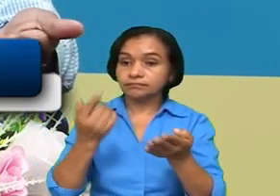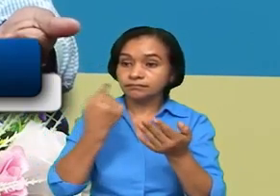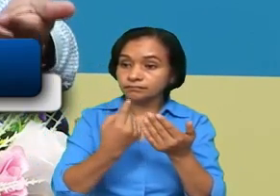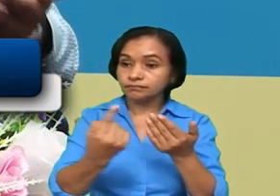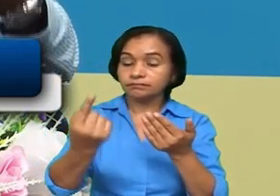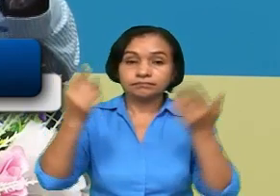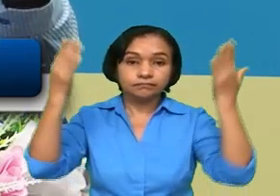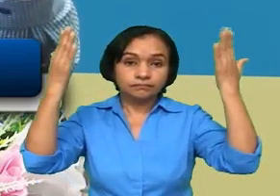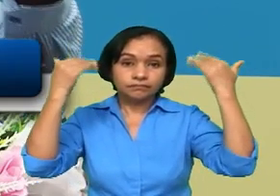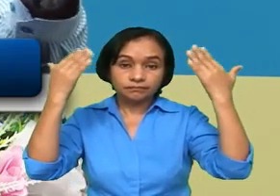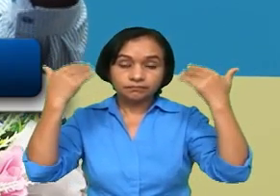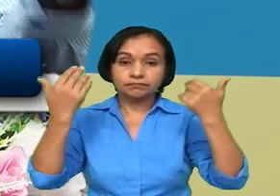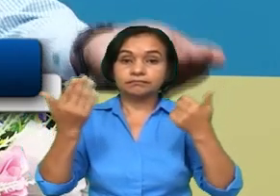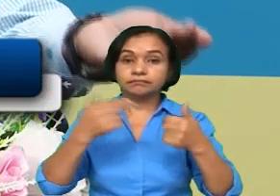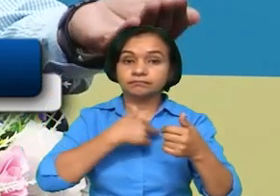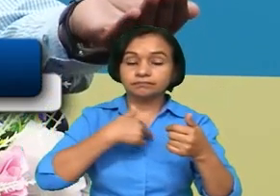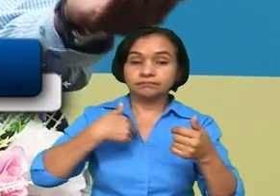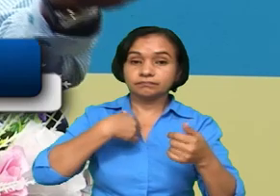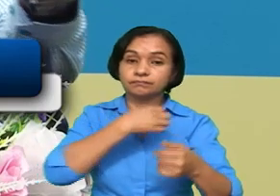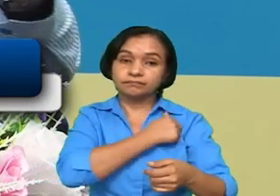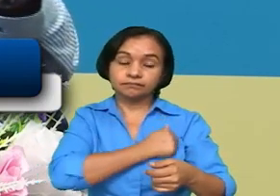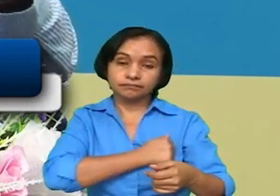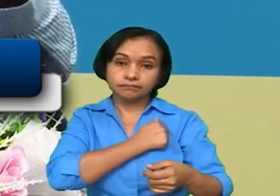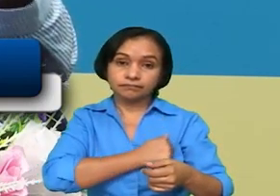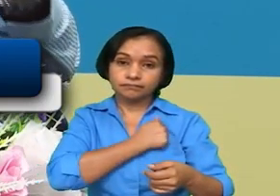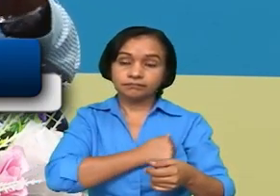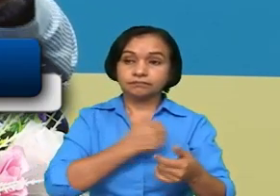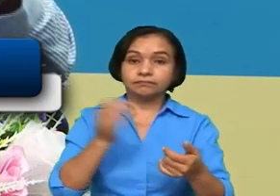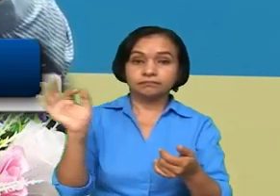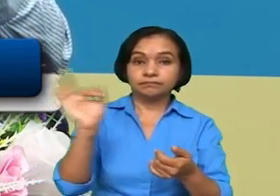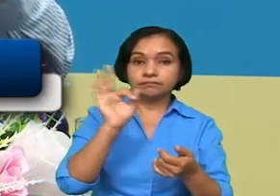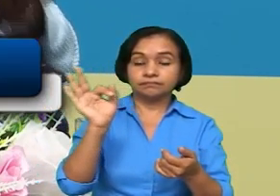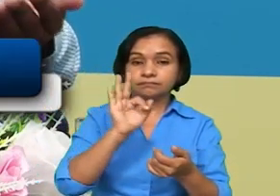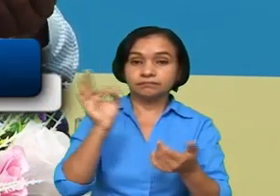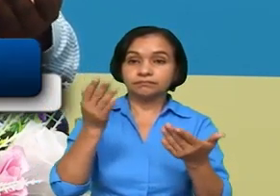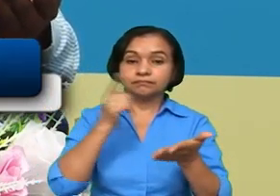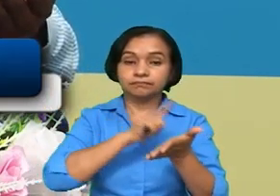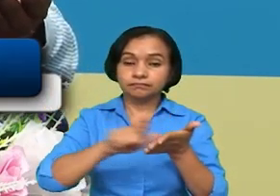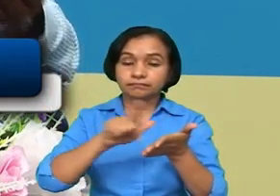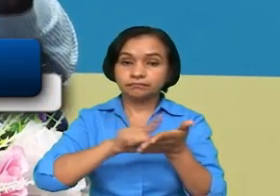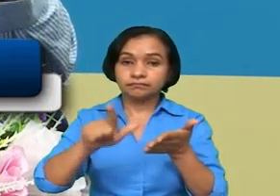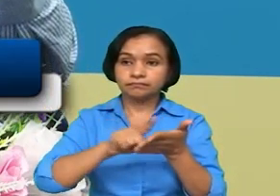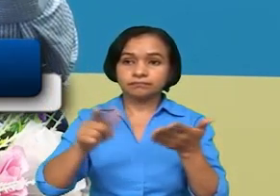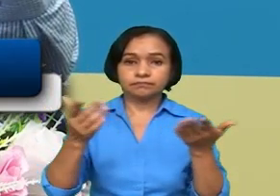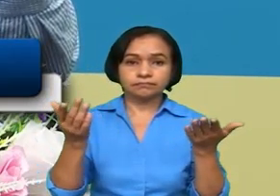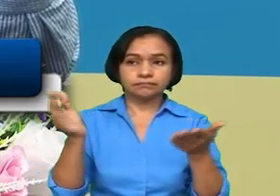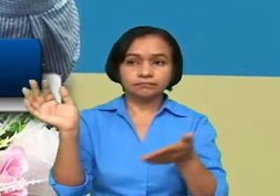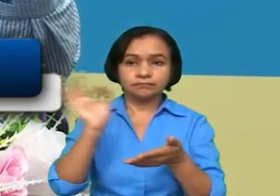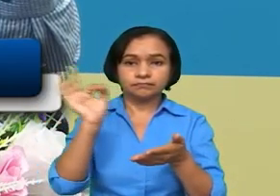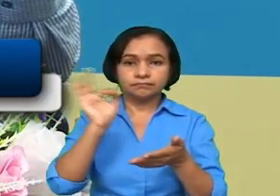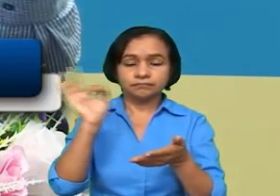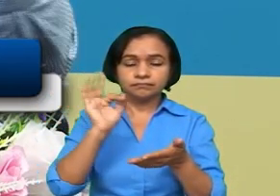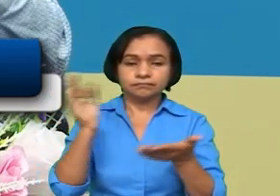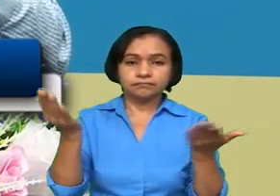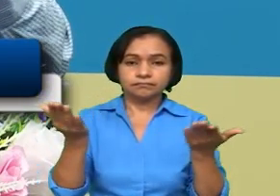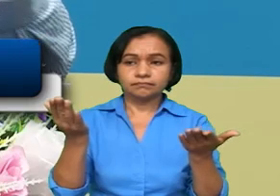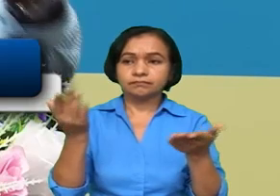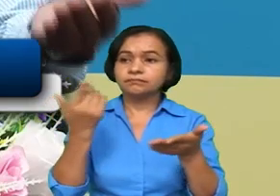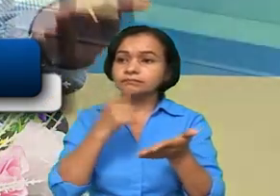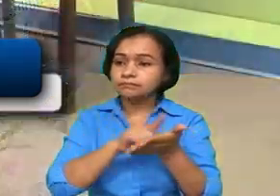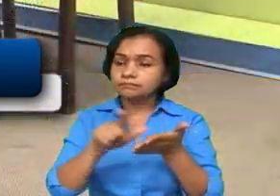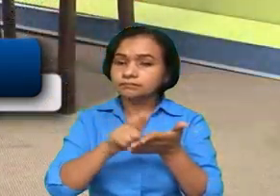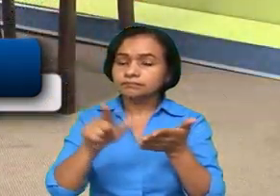baño, de ir a hacer popó, la forma correcta de limpiarse, la forma correcta también de limpiarse cuando